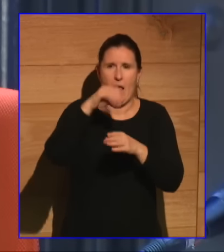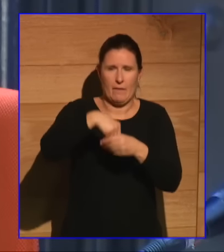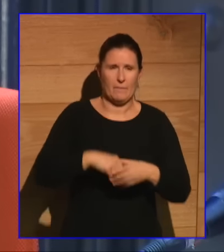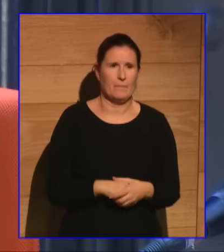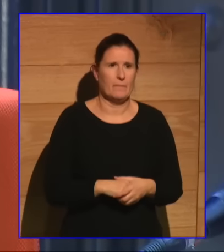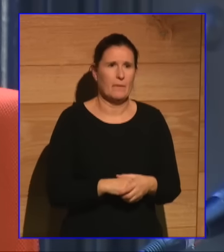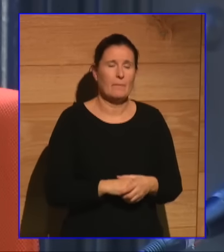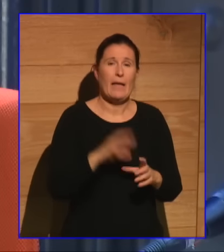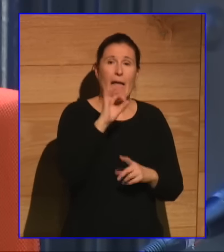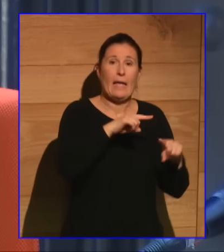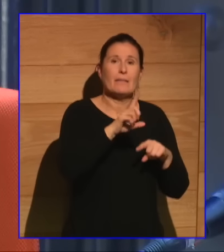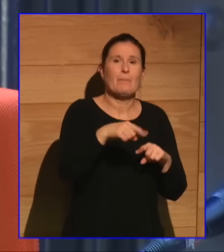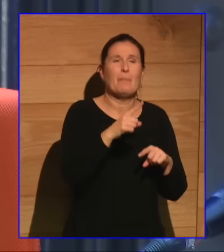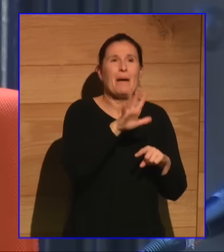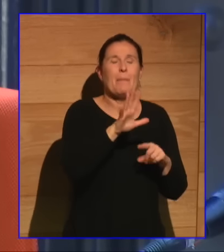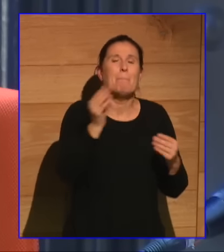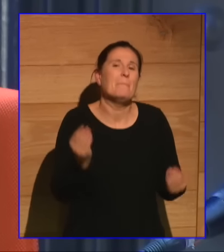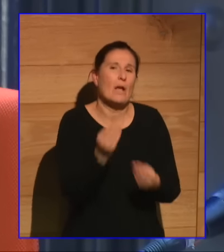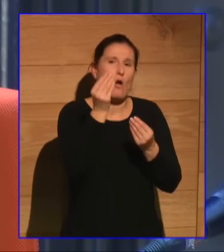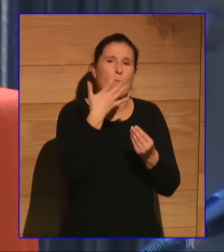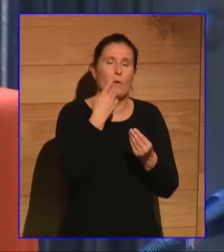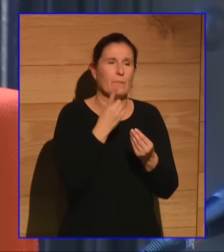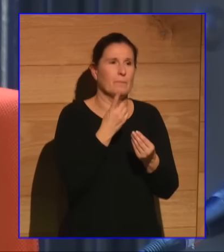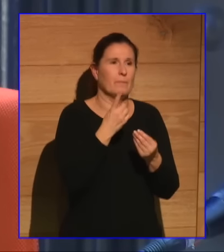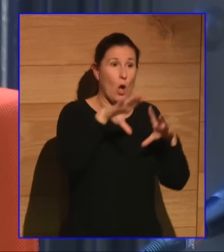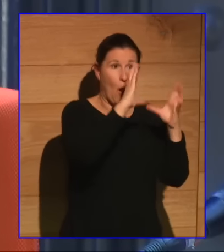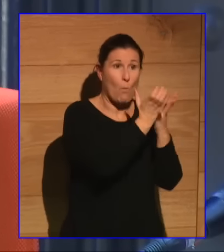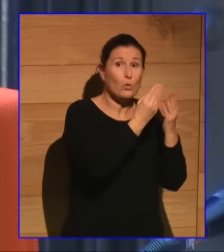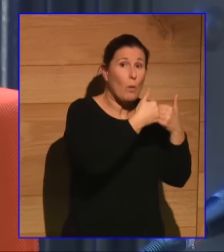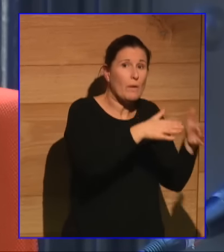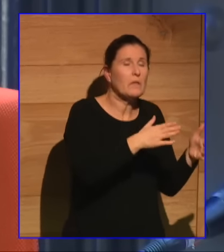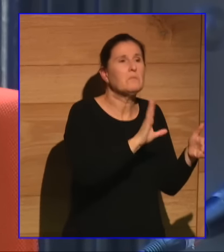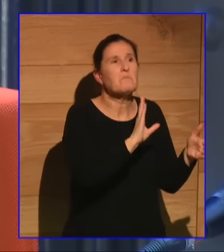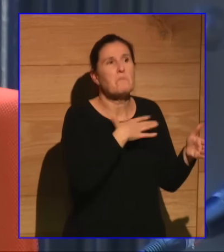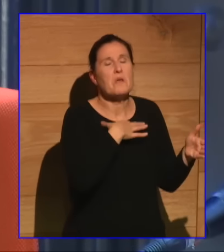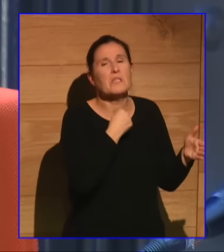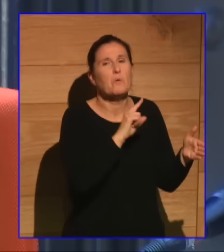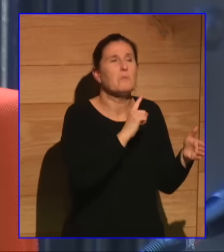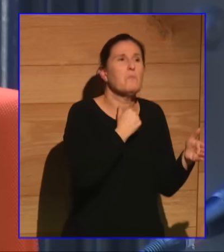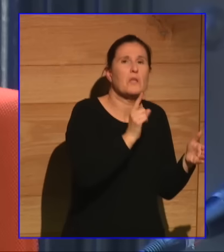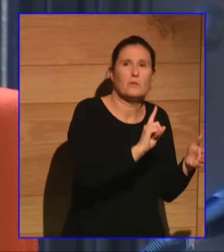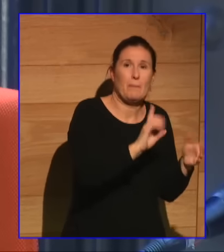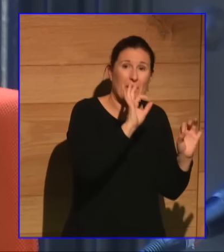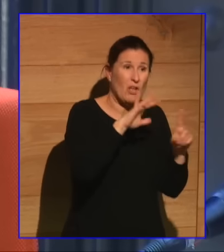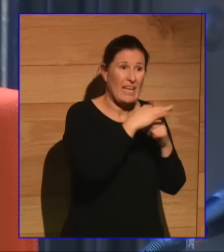mejor de lo que parece. O sea, El mundo perdido te podrá gustar más o menos, pero la escena